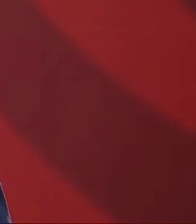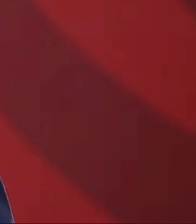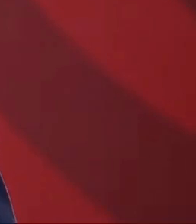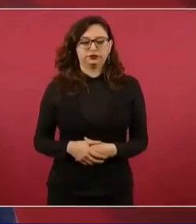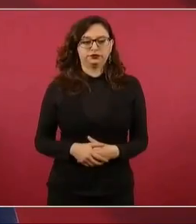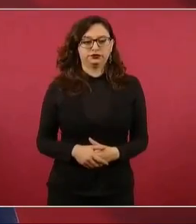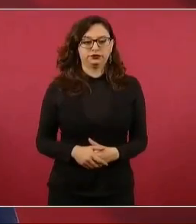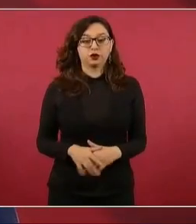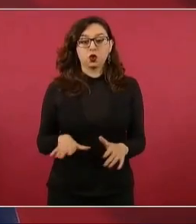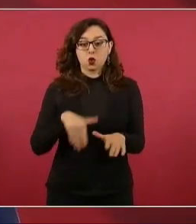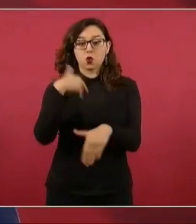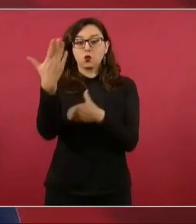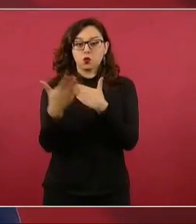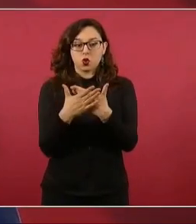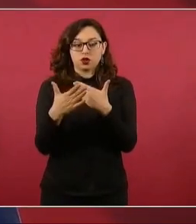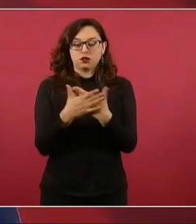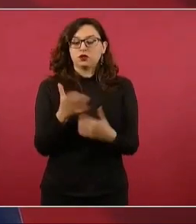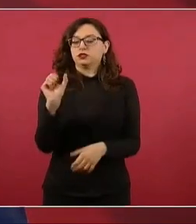24,